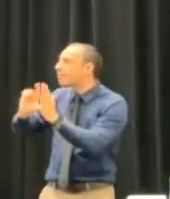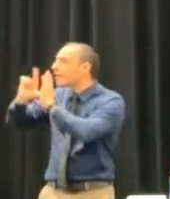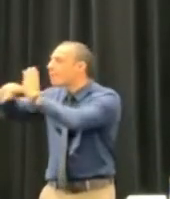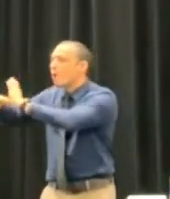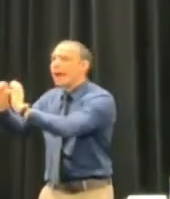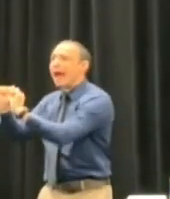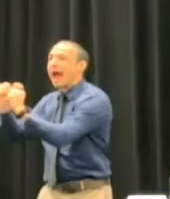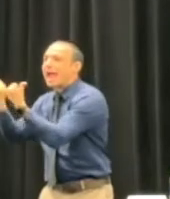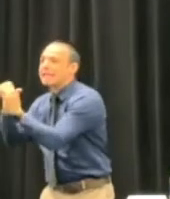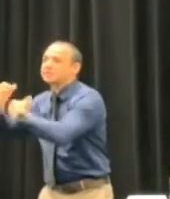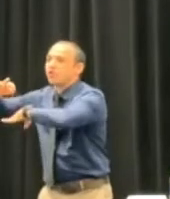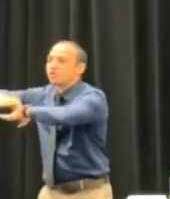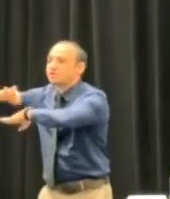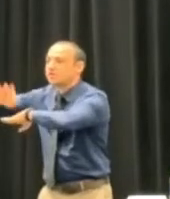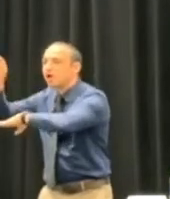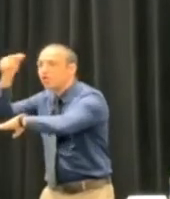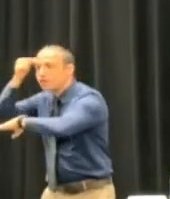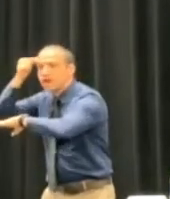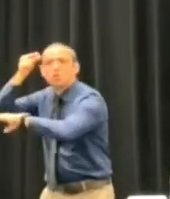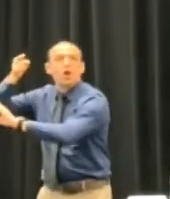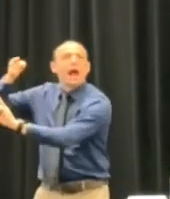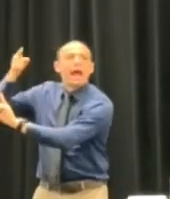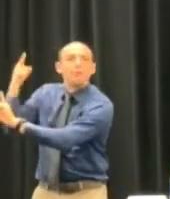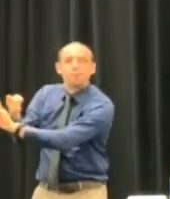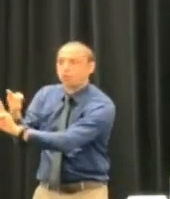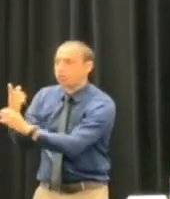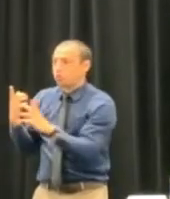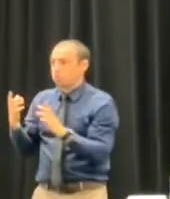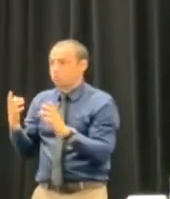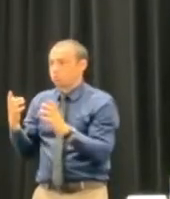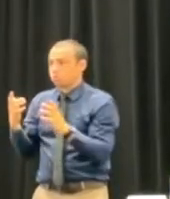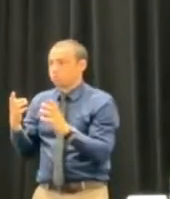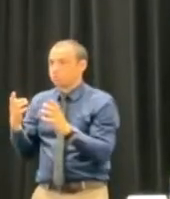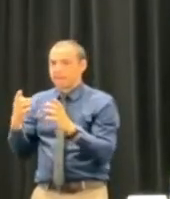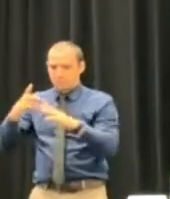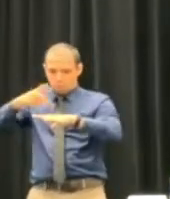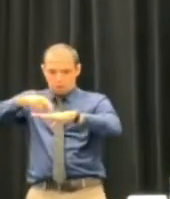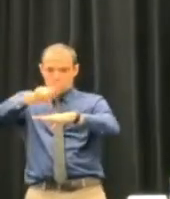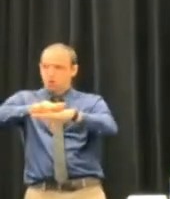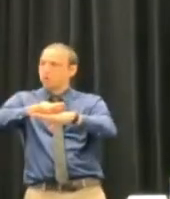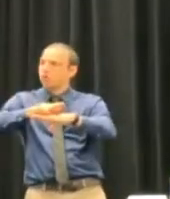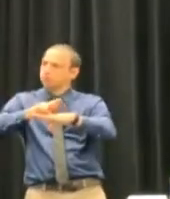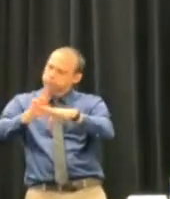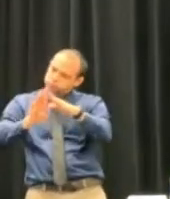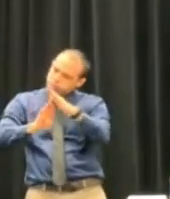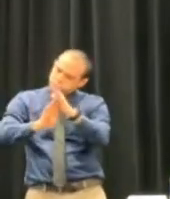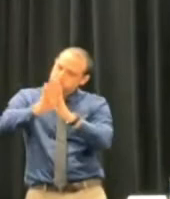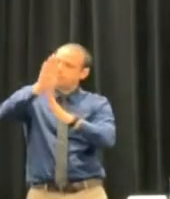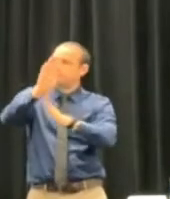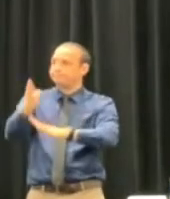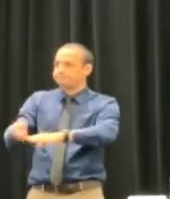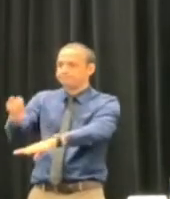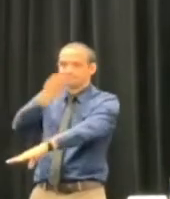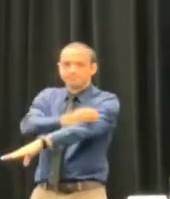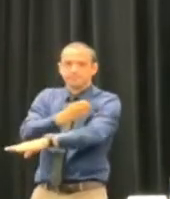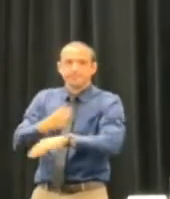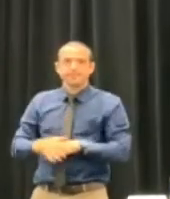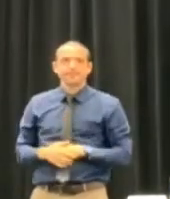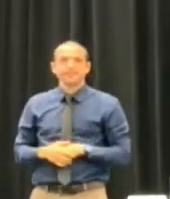para retomar el curso de la reconstrucción de puerto rico el vocero